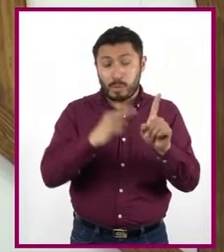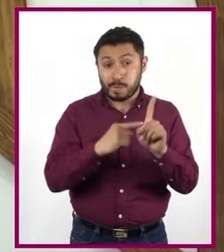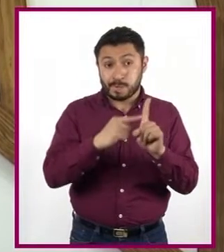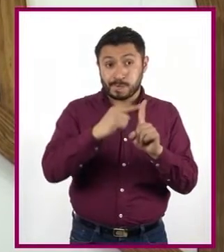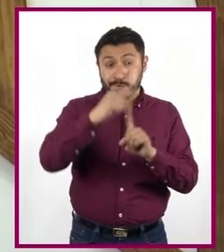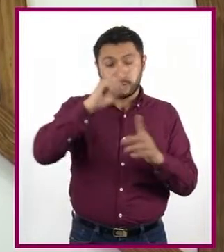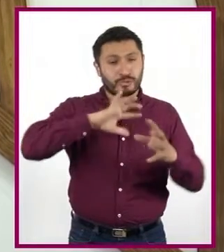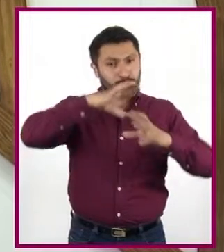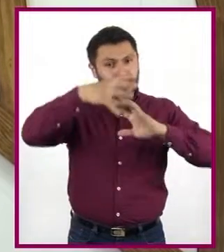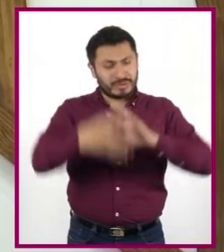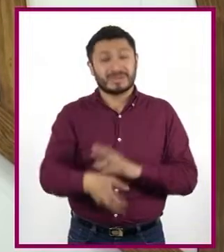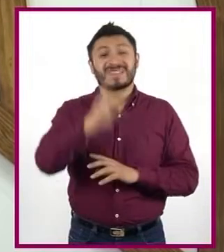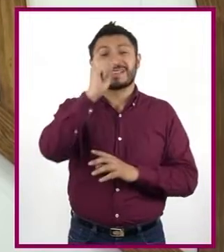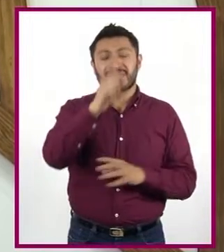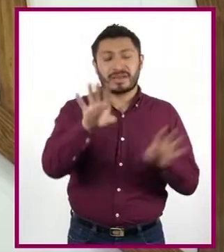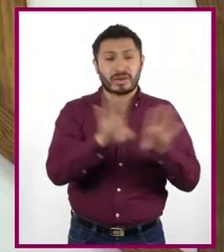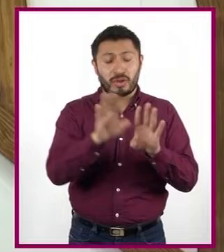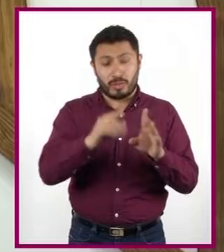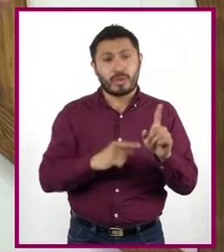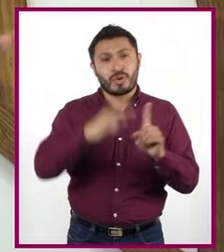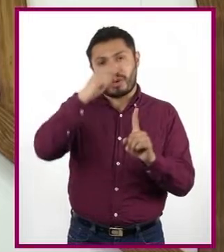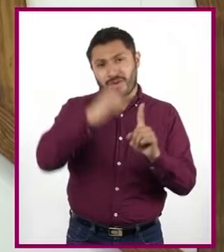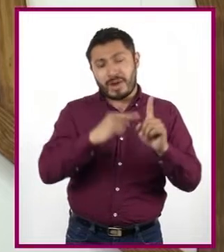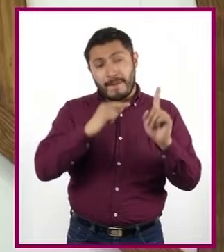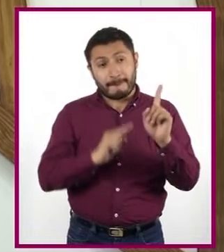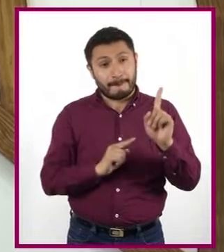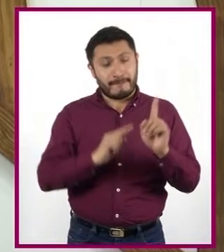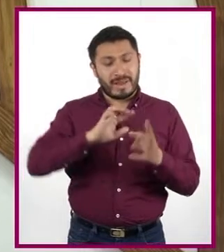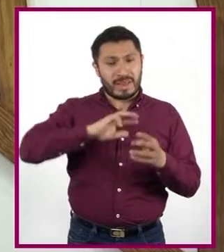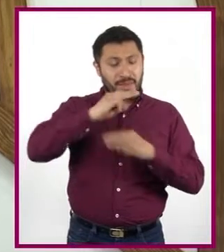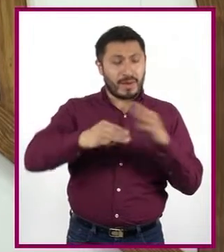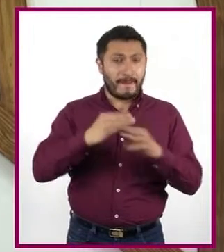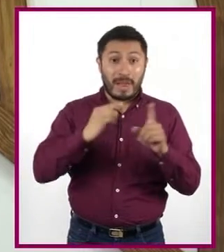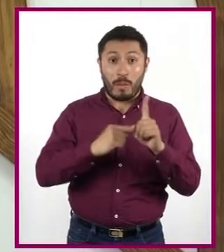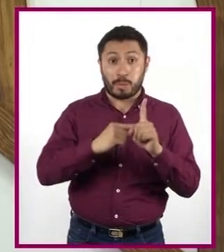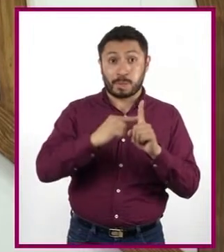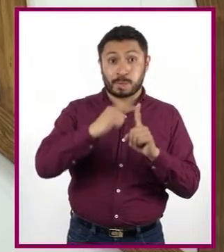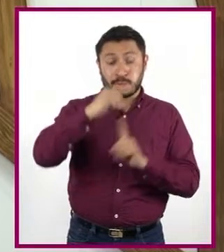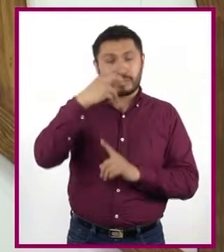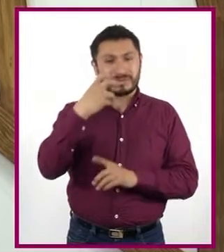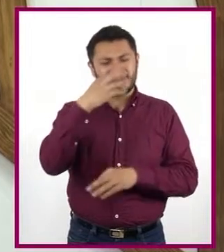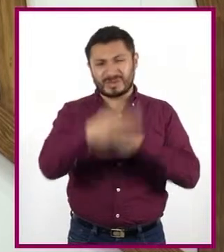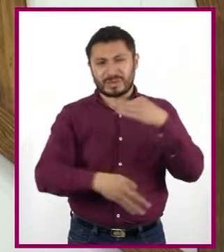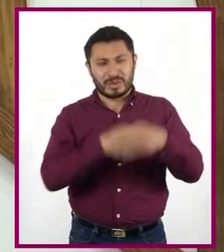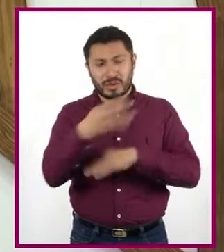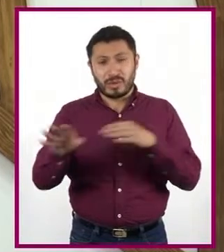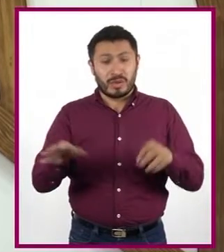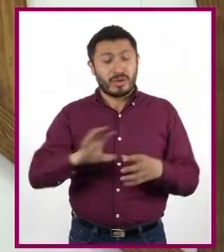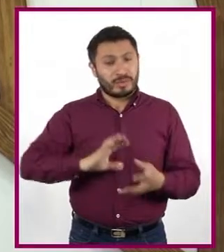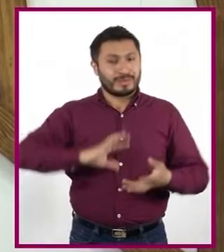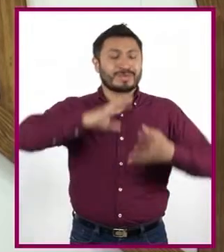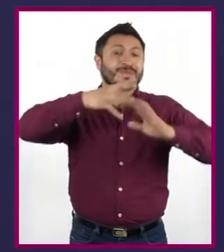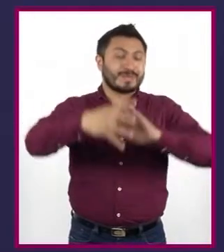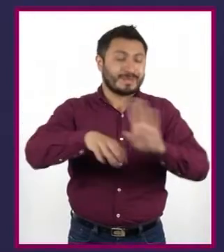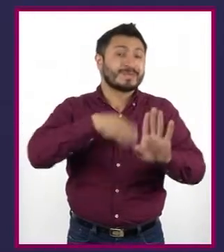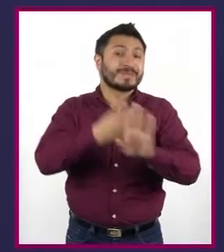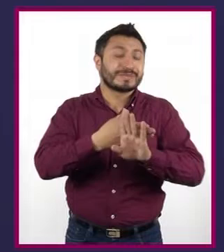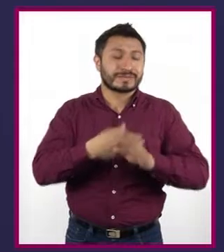global. Esto quiere decir que se eleva la temperatura del planeta y que todo ello deriva en el cambio climático.